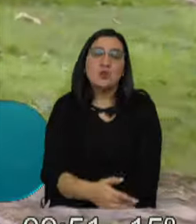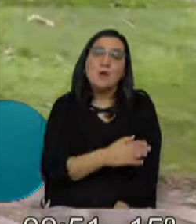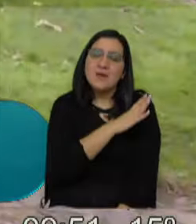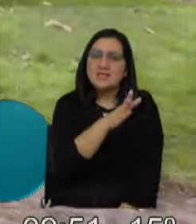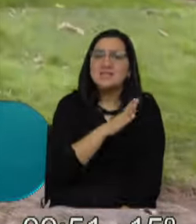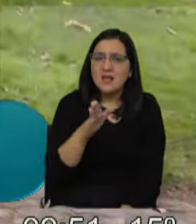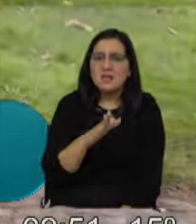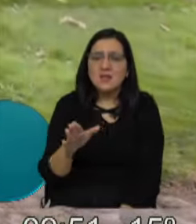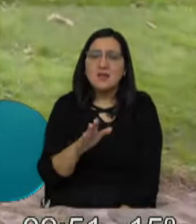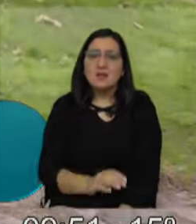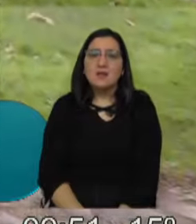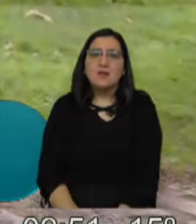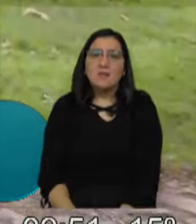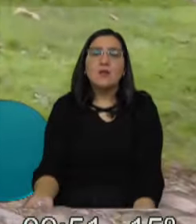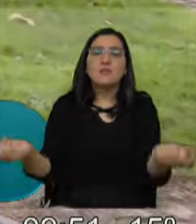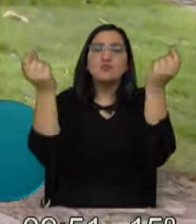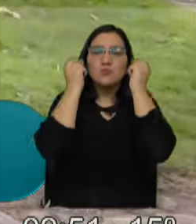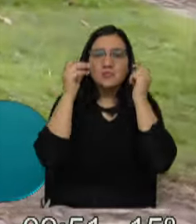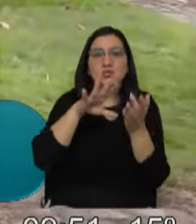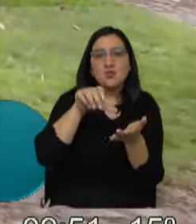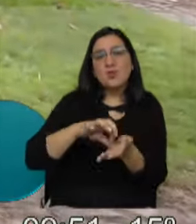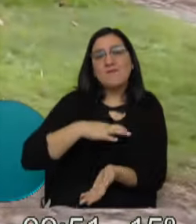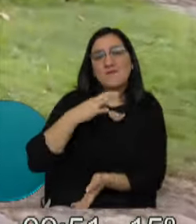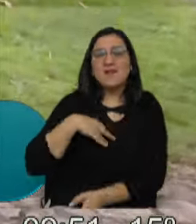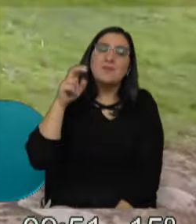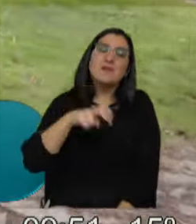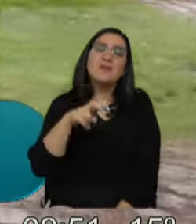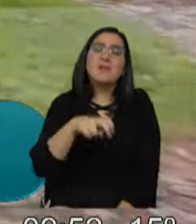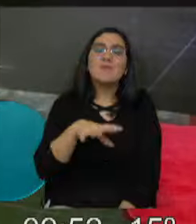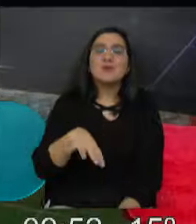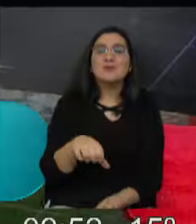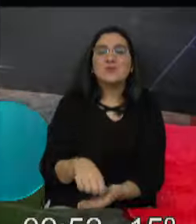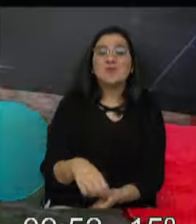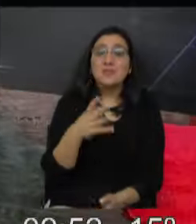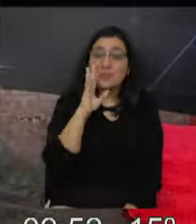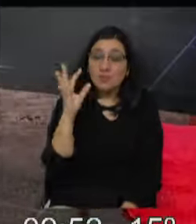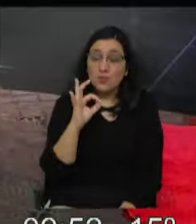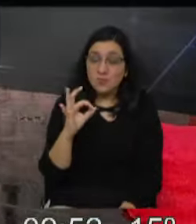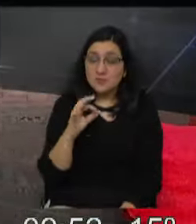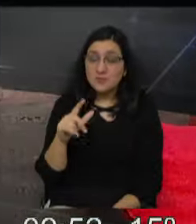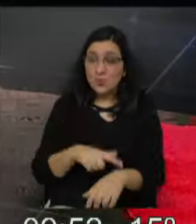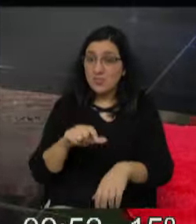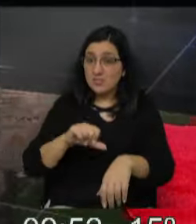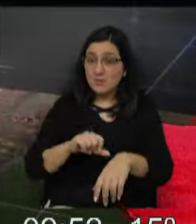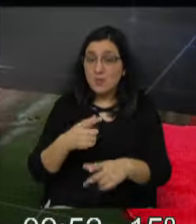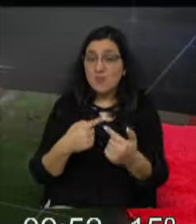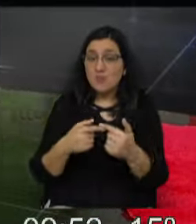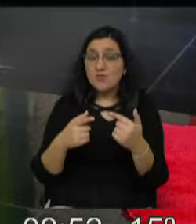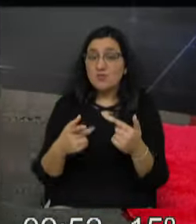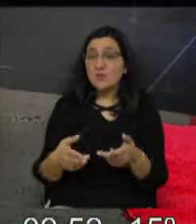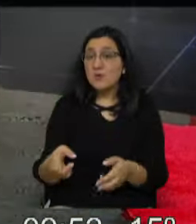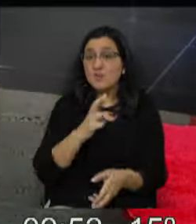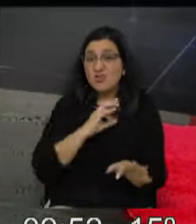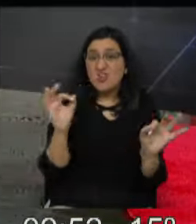salir, para ponerse los auriculares Ciudad Viva y para caminar por la ciudad. ¡Qué divino! Discúlpeme por si no hay tiempo, pero de la consigna no me dijo